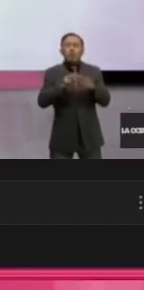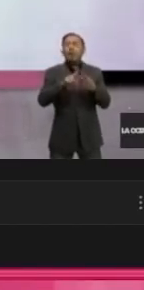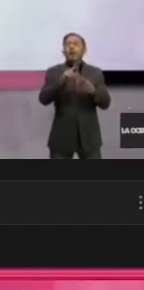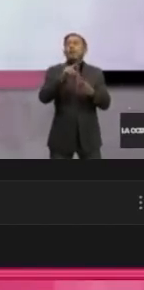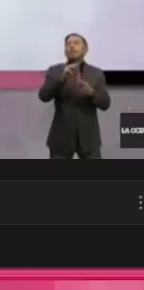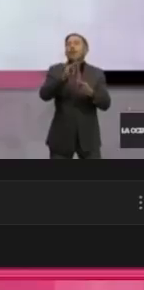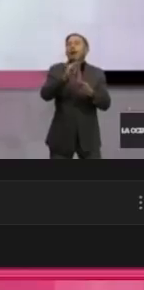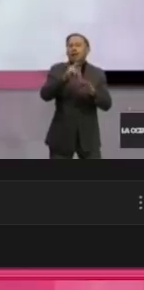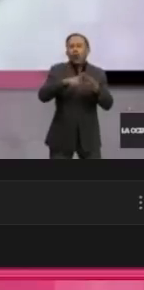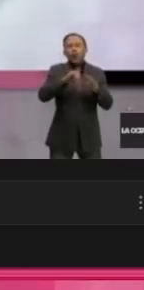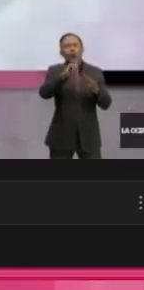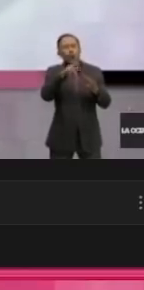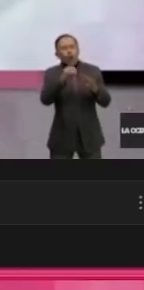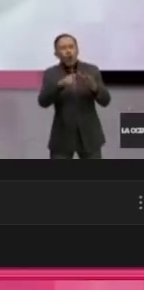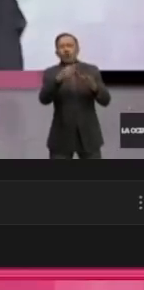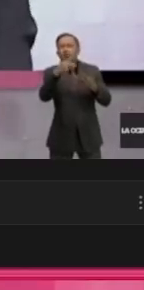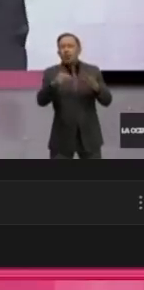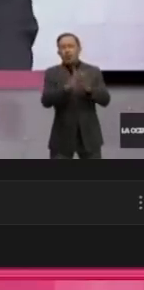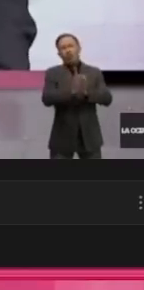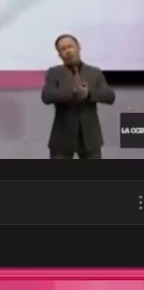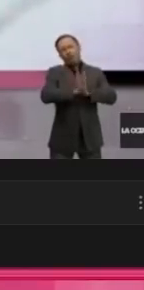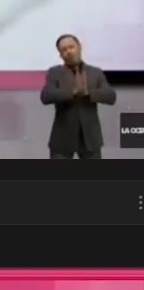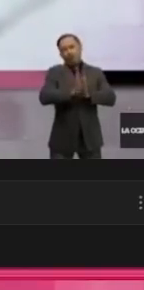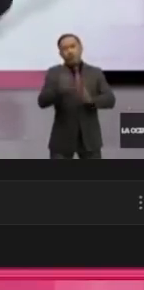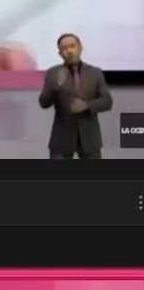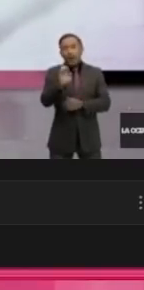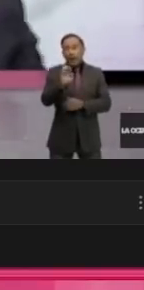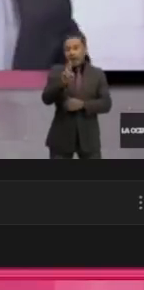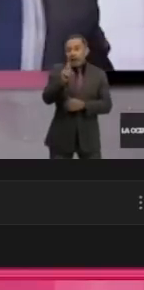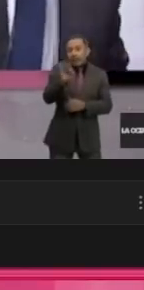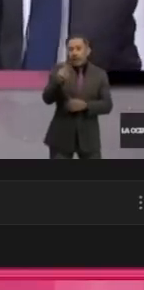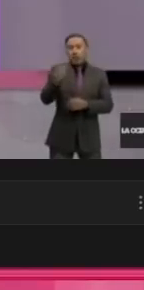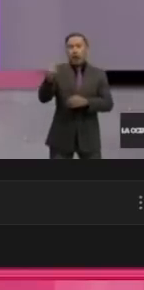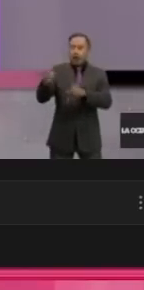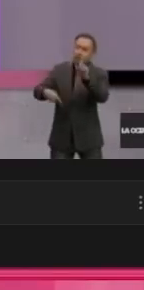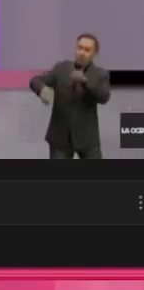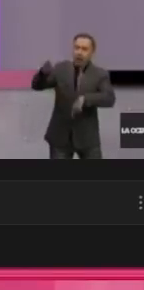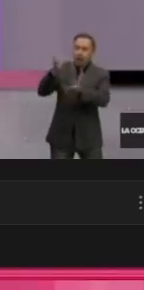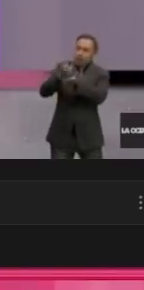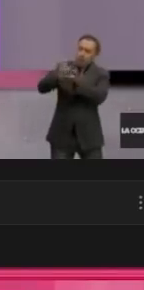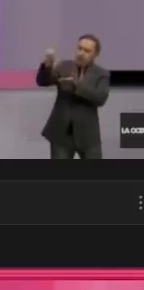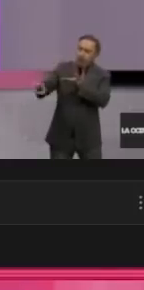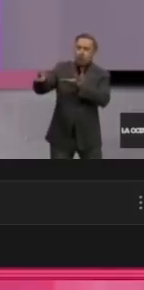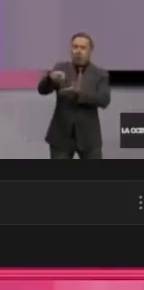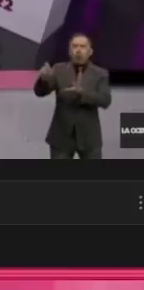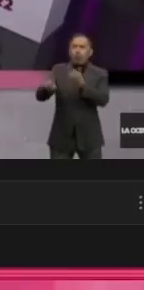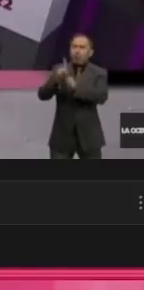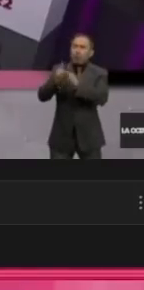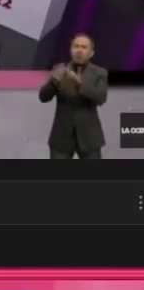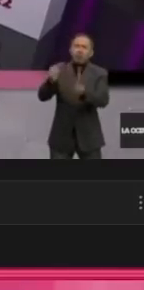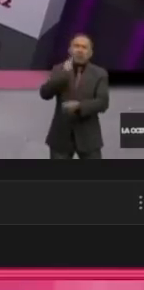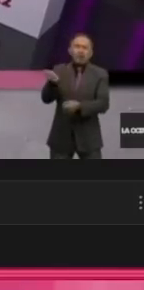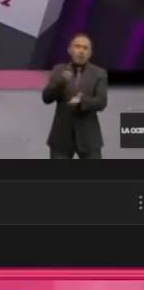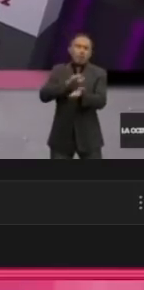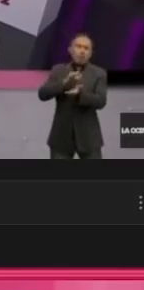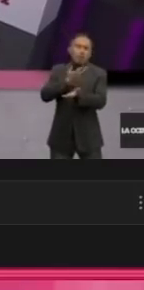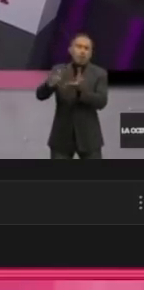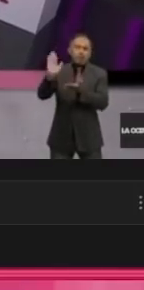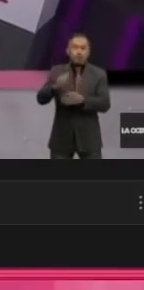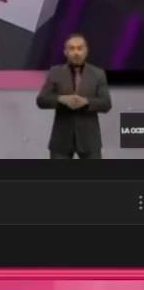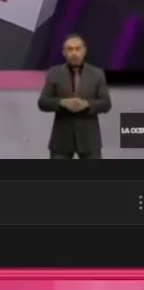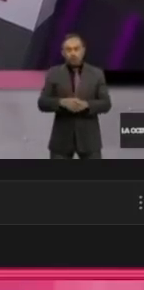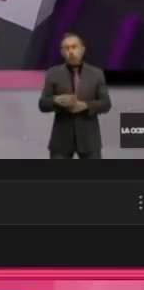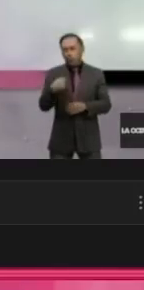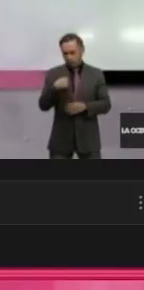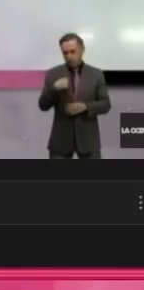favor. Julio Chede, por favor. Y a la Eréndira le dieron una patada porque nunca resolvió nada. Juncal. Muchas gracias. Yo sí voy a responder las preguntas